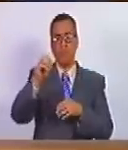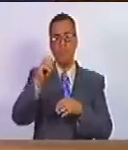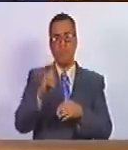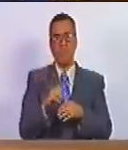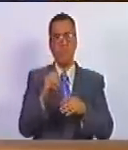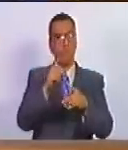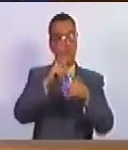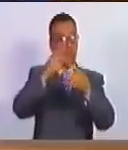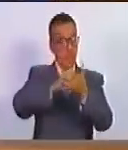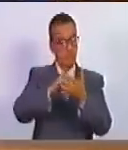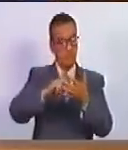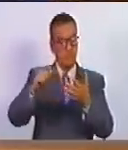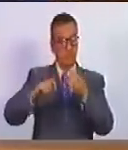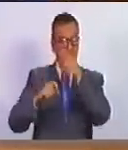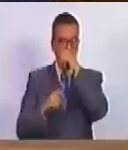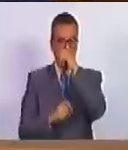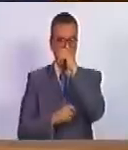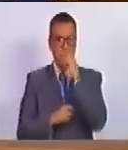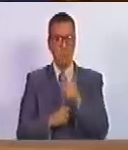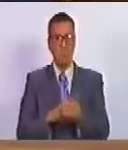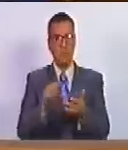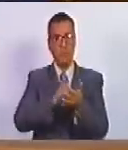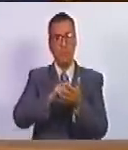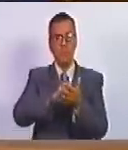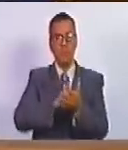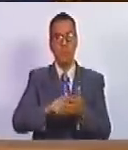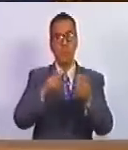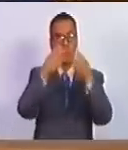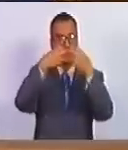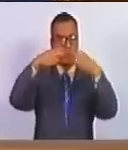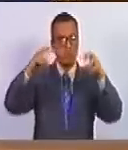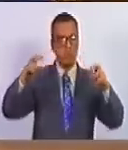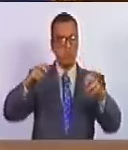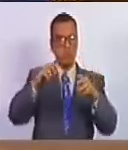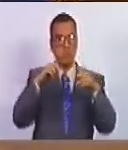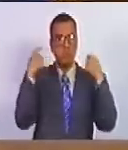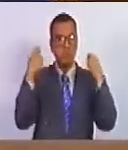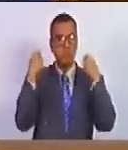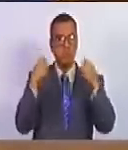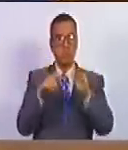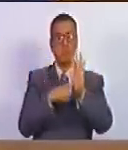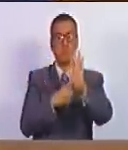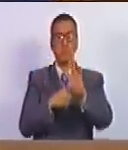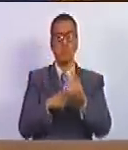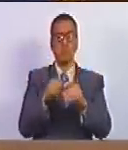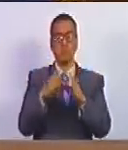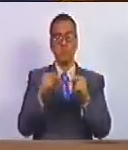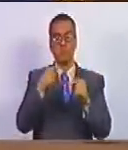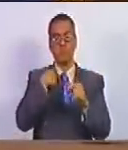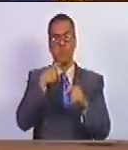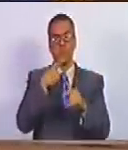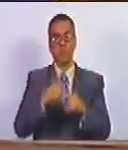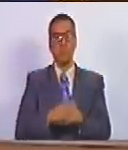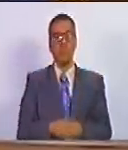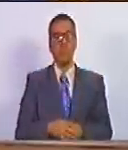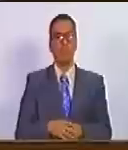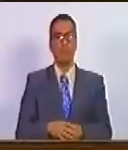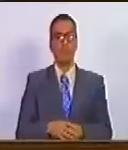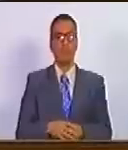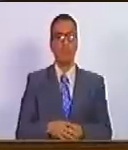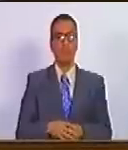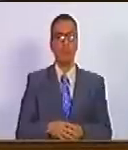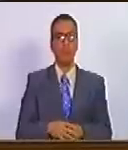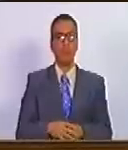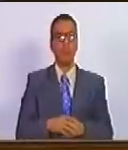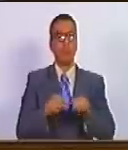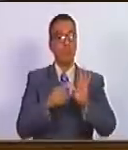el cual queda redactado en los siguientes términos. Epígrafe, publicidad de las tasas. Es todo, ciudadano presidente. En consideración